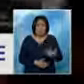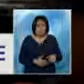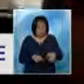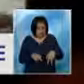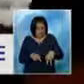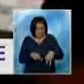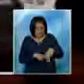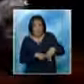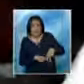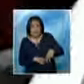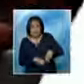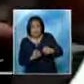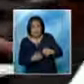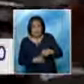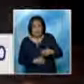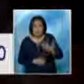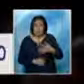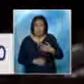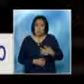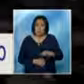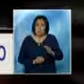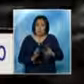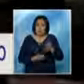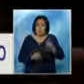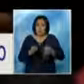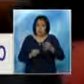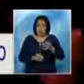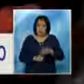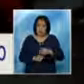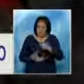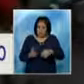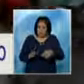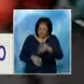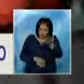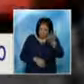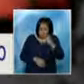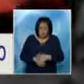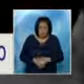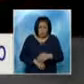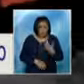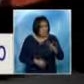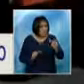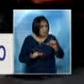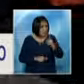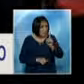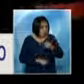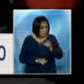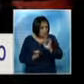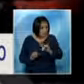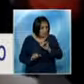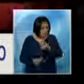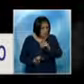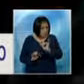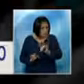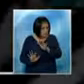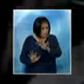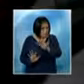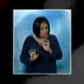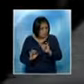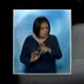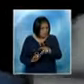pierna fracturada. Por supuesto, esperamos que se haga justicia en este caso. Oye, ¿qué vas a hacer, güey? Te vas a empeorar, ¿eh? Quédate ahí. ¿A dónde? Ya quédate